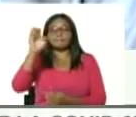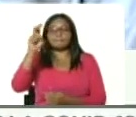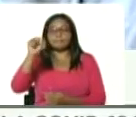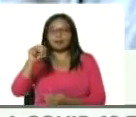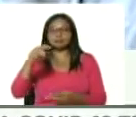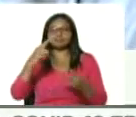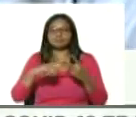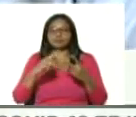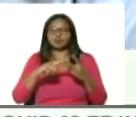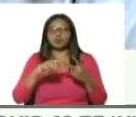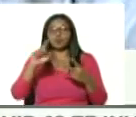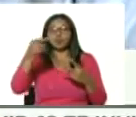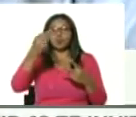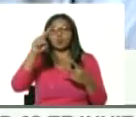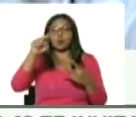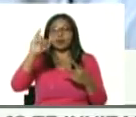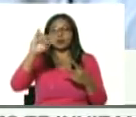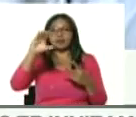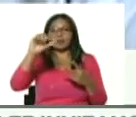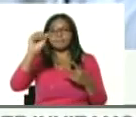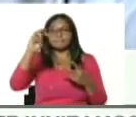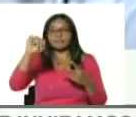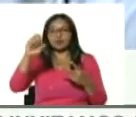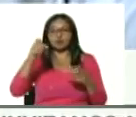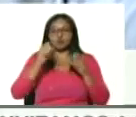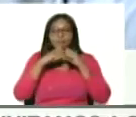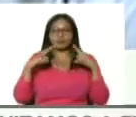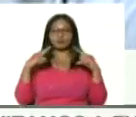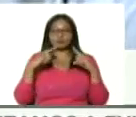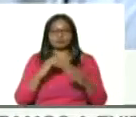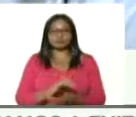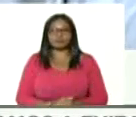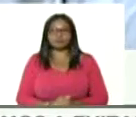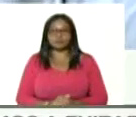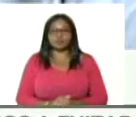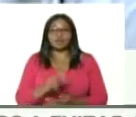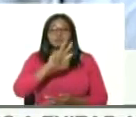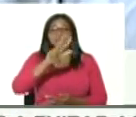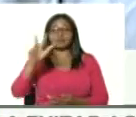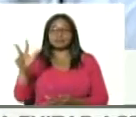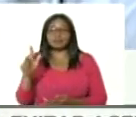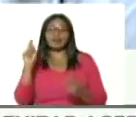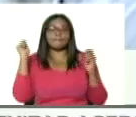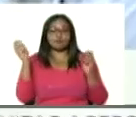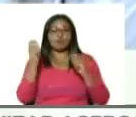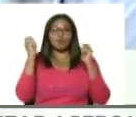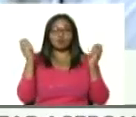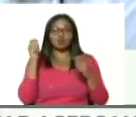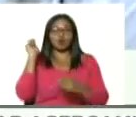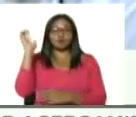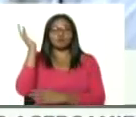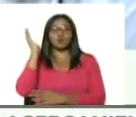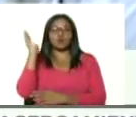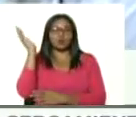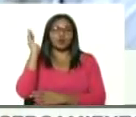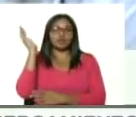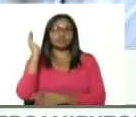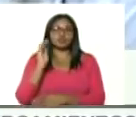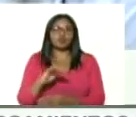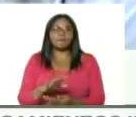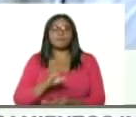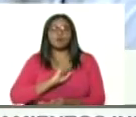presidente, tenemos listo nuestros 23 Comité Promotores del Congreso de Comuna, Capítulo